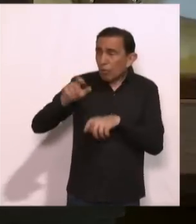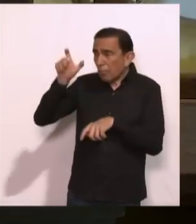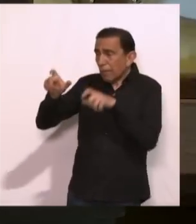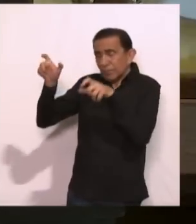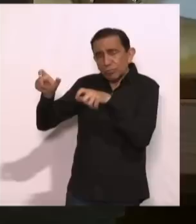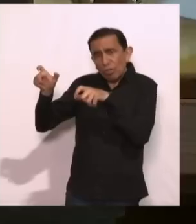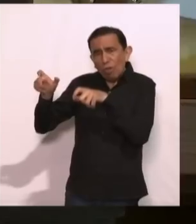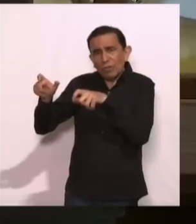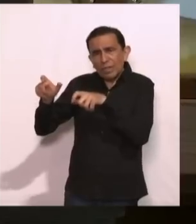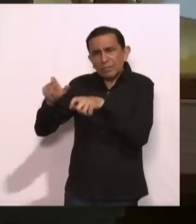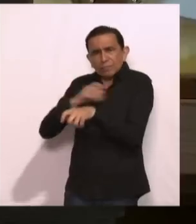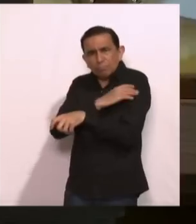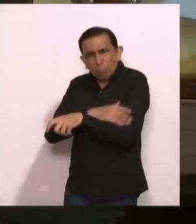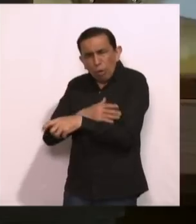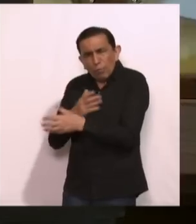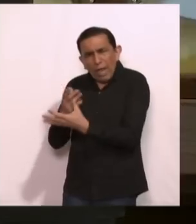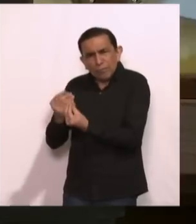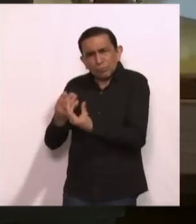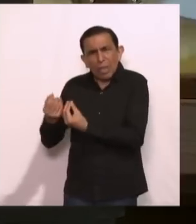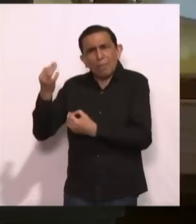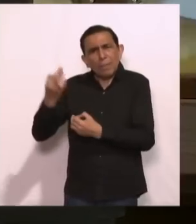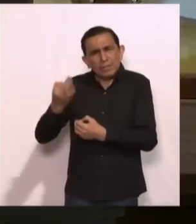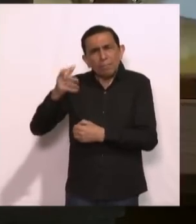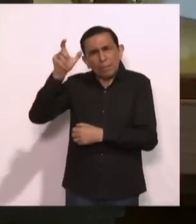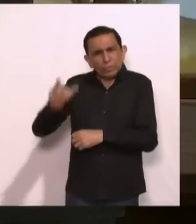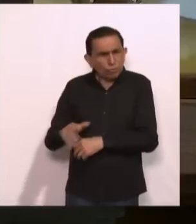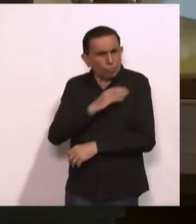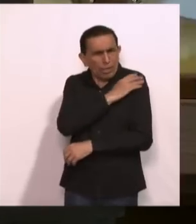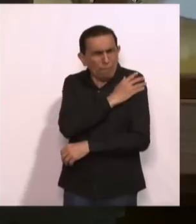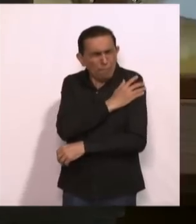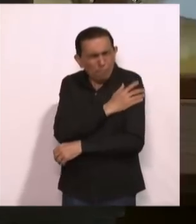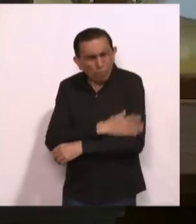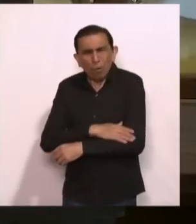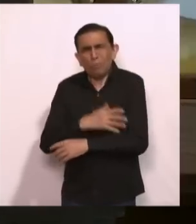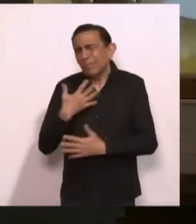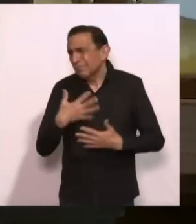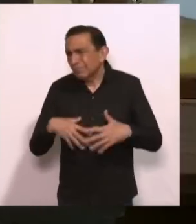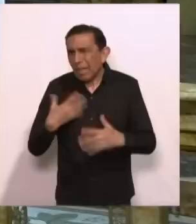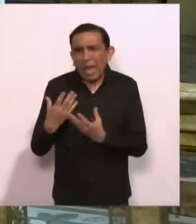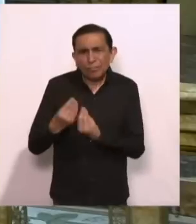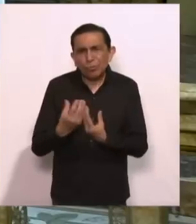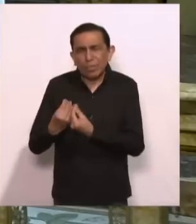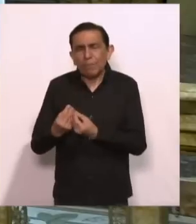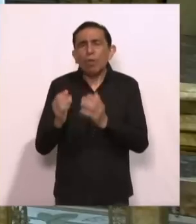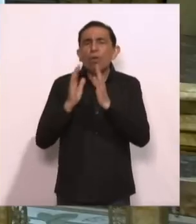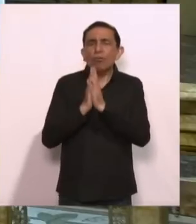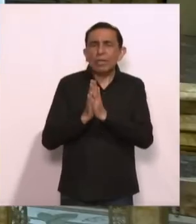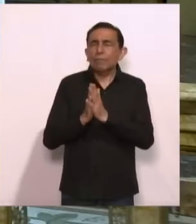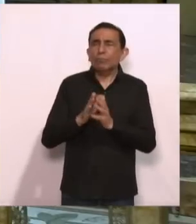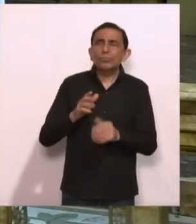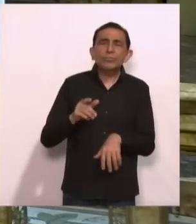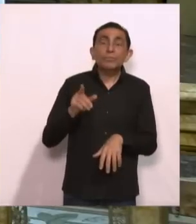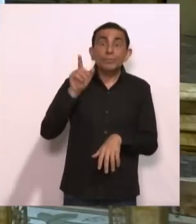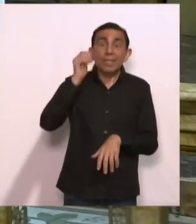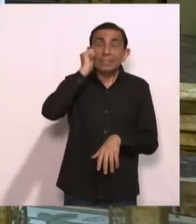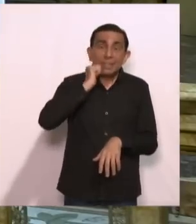todos, especialmente de los más pobres entre los pobres. Oremos. Escucha, Señor,